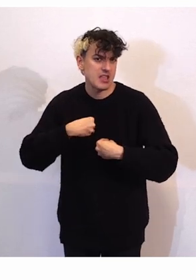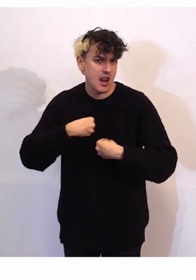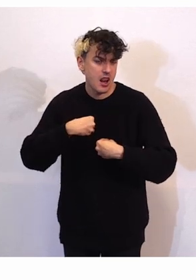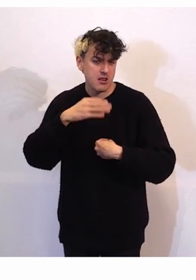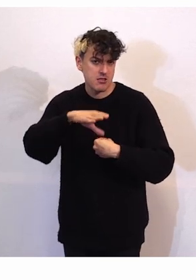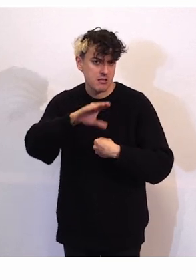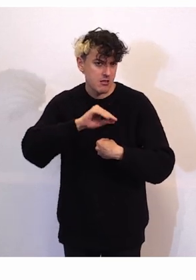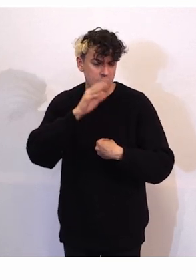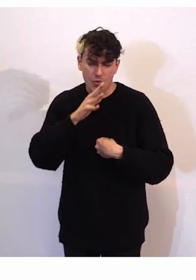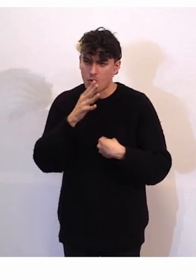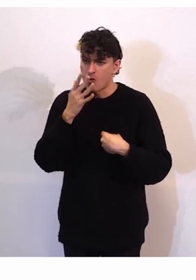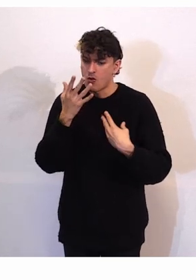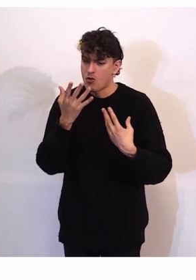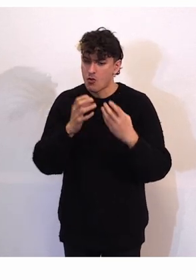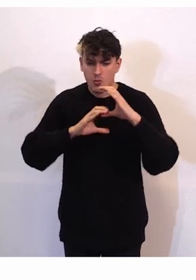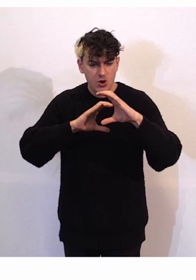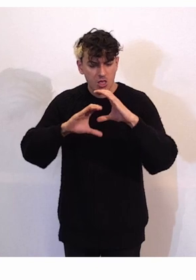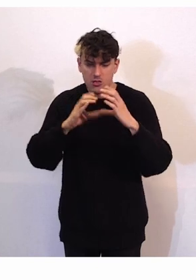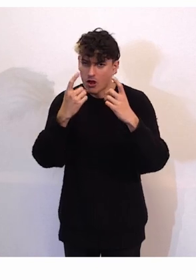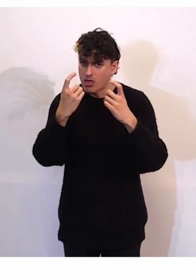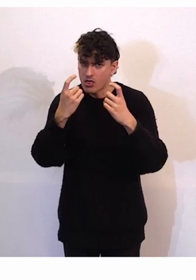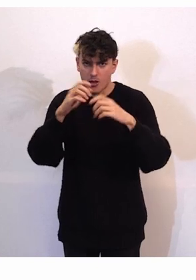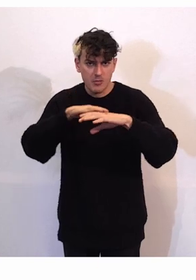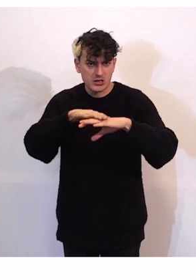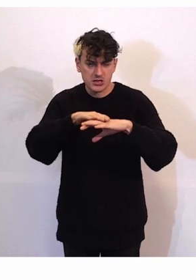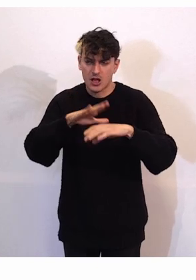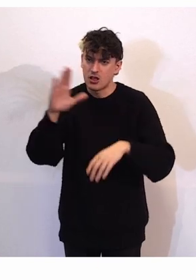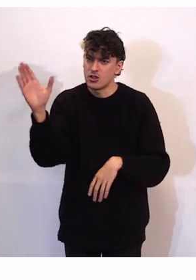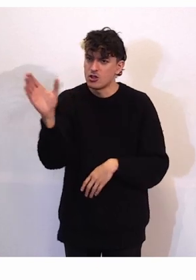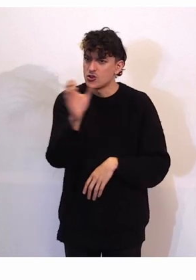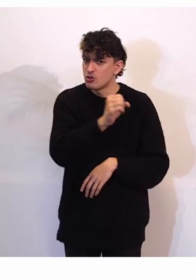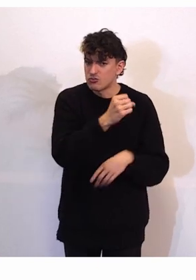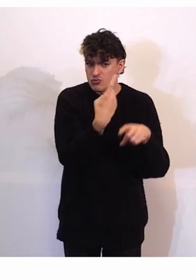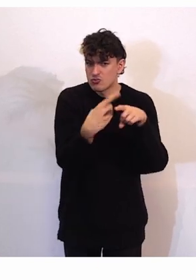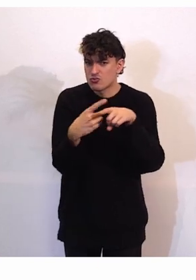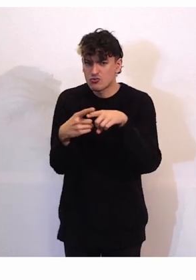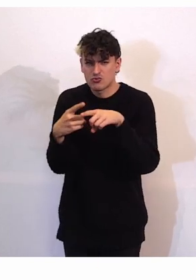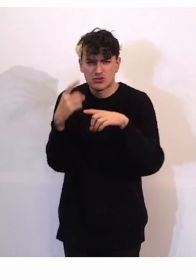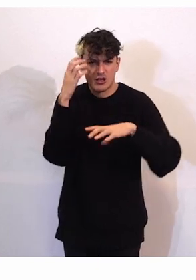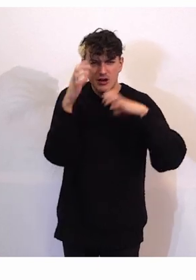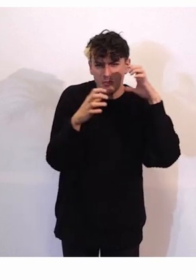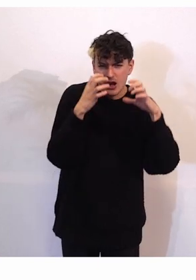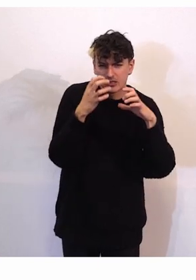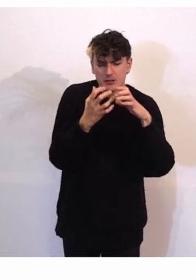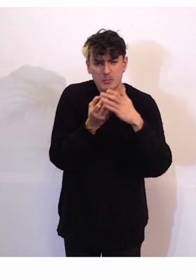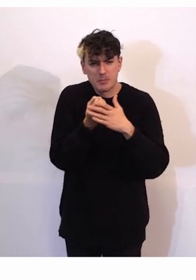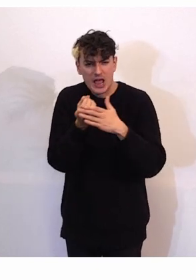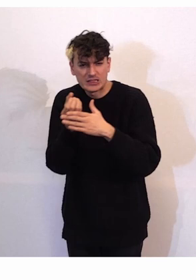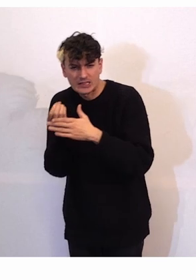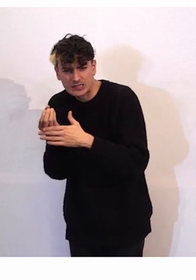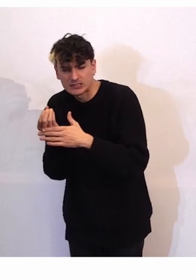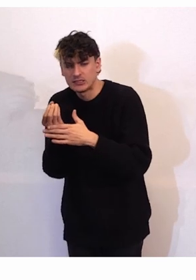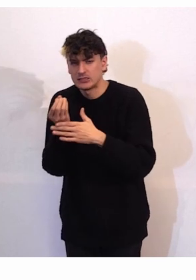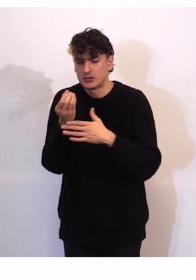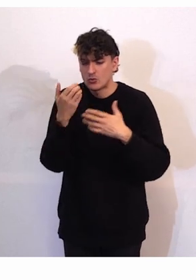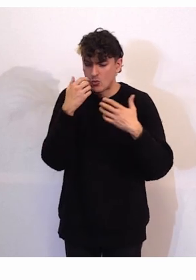básica comunicarnos. Todos los seres nos comunicamos, las plantas se comunican, los animales y los seres humanos